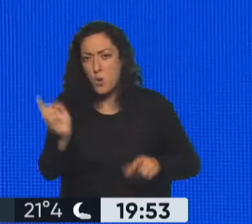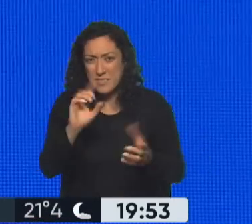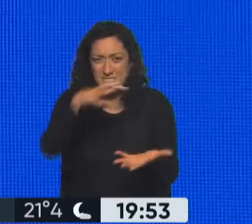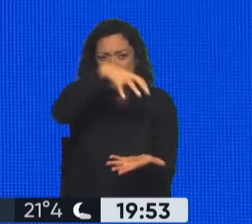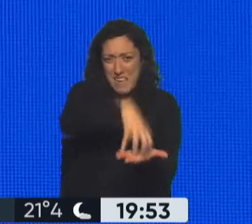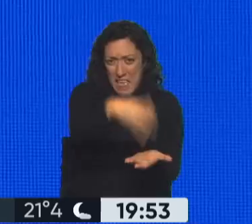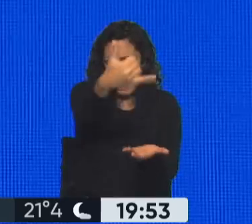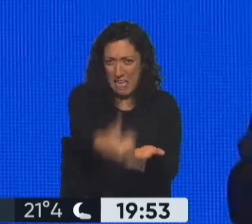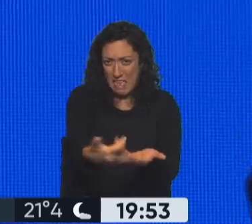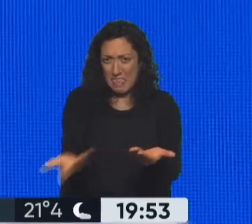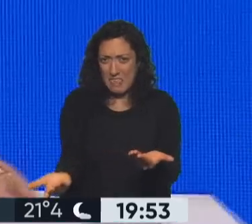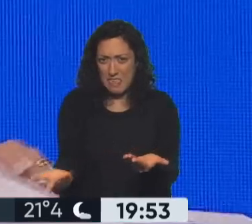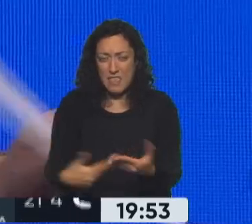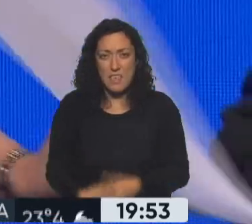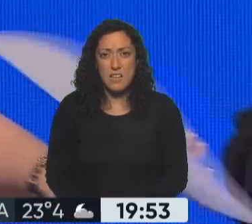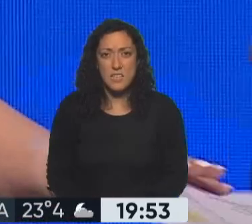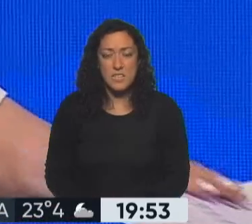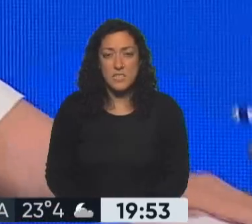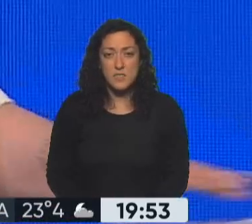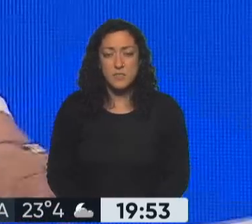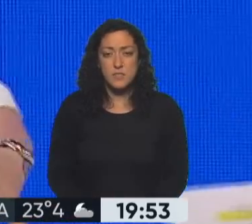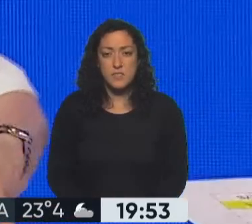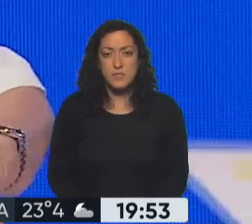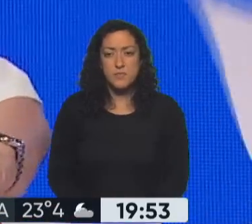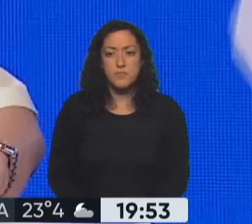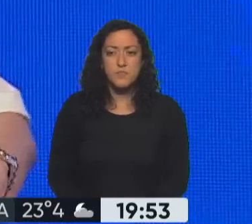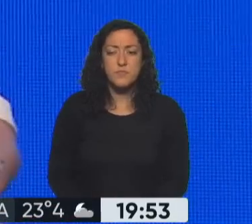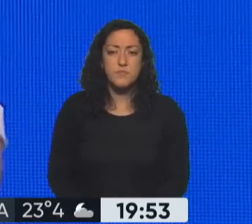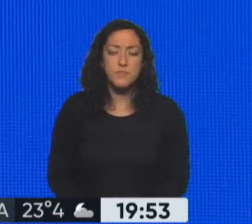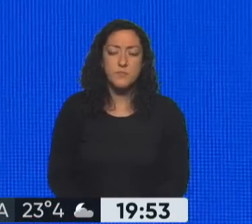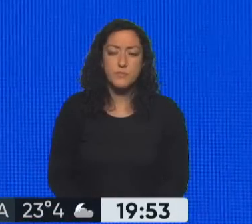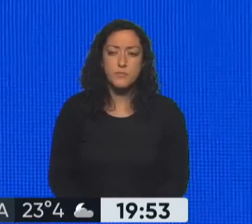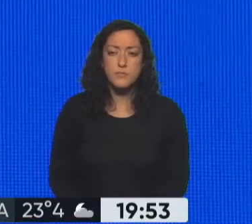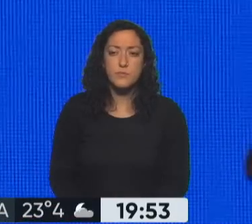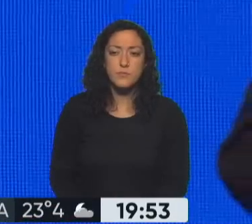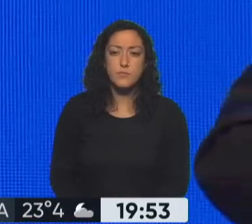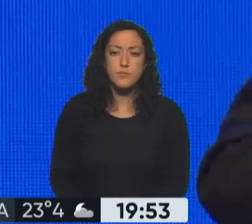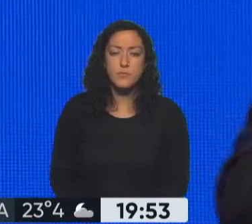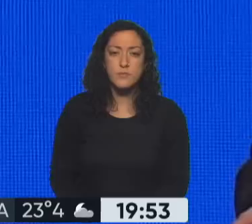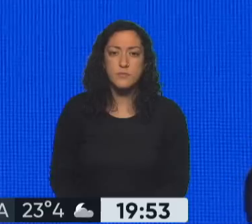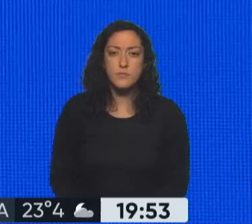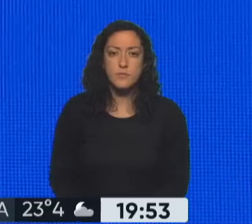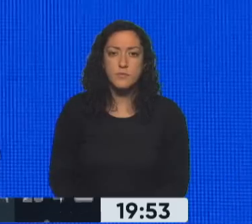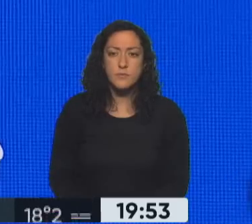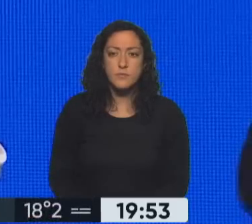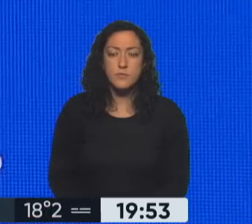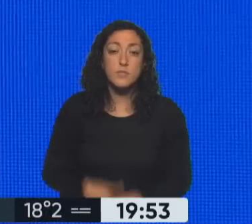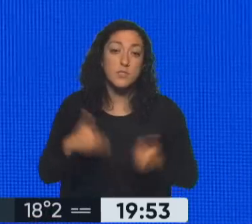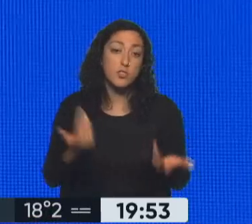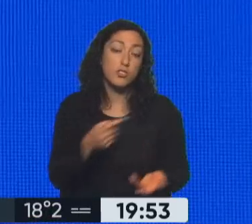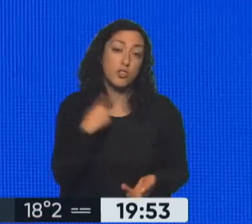tampoco. Entonces, cuando uno ve lo que sucedió